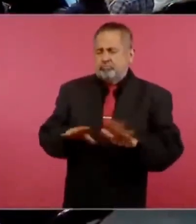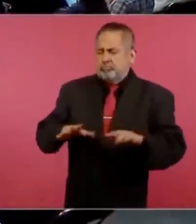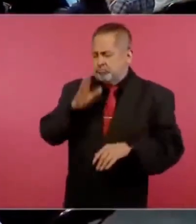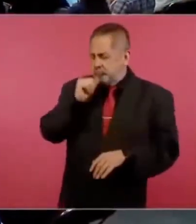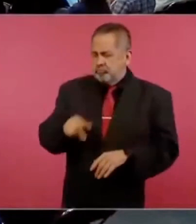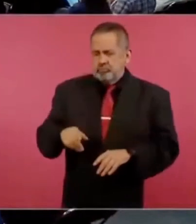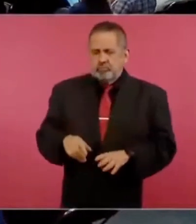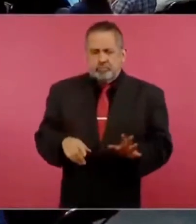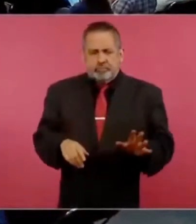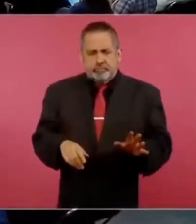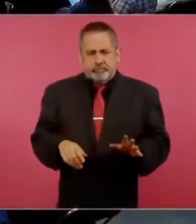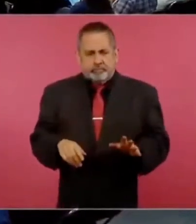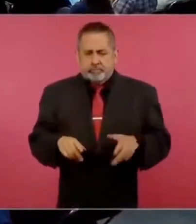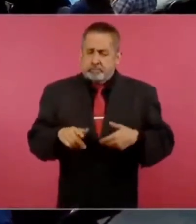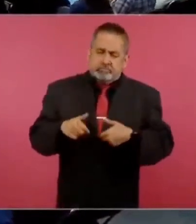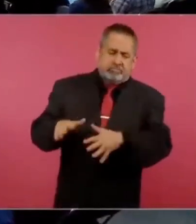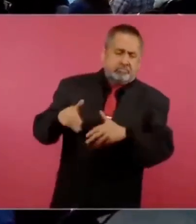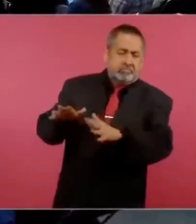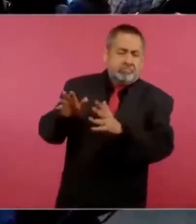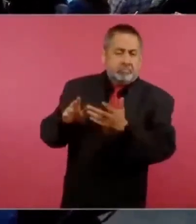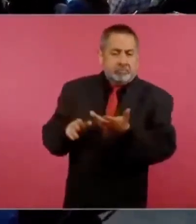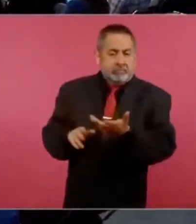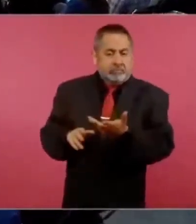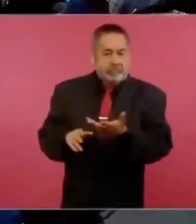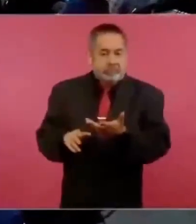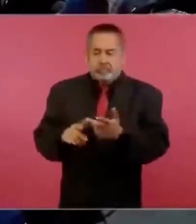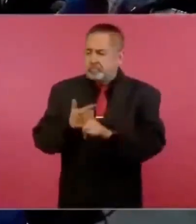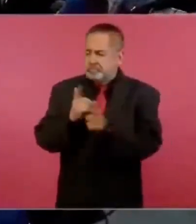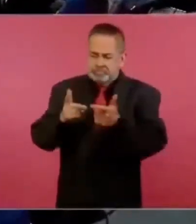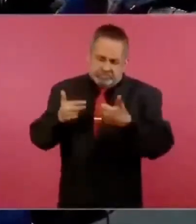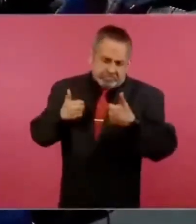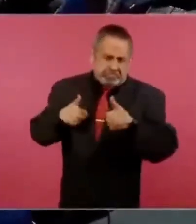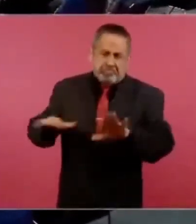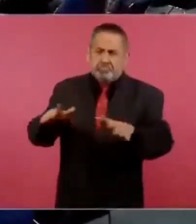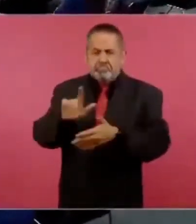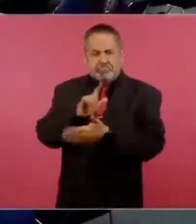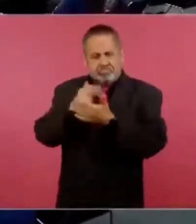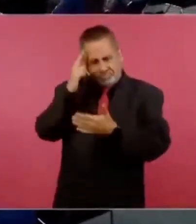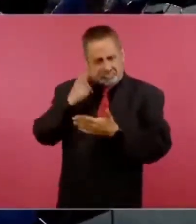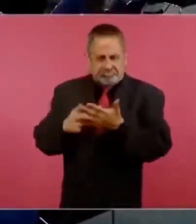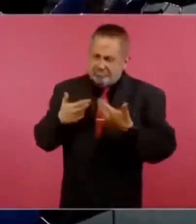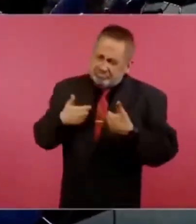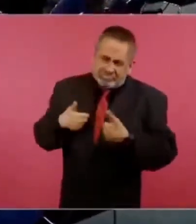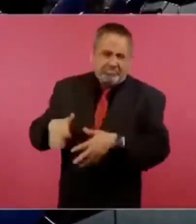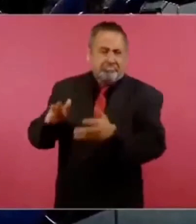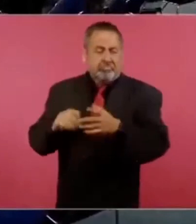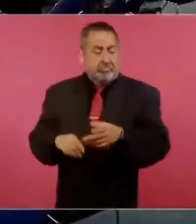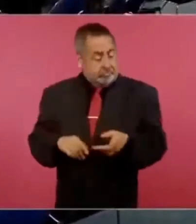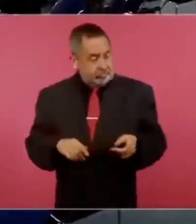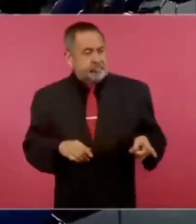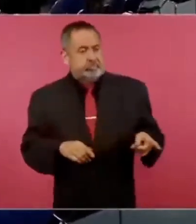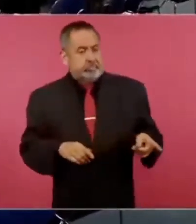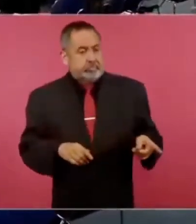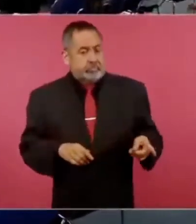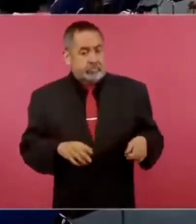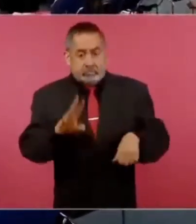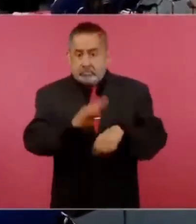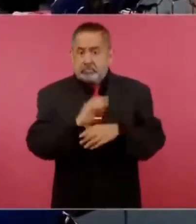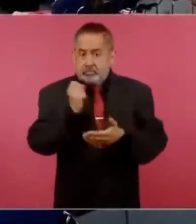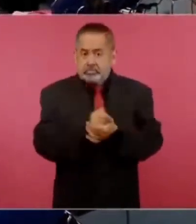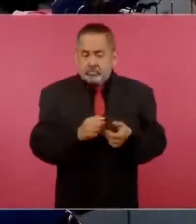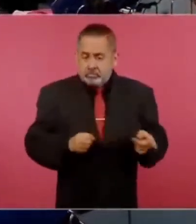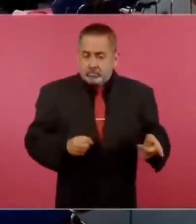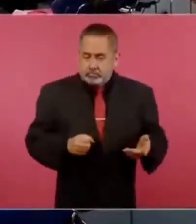se dejen a estos delincuentes libres? Pues todo parece indicar que ya